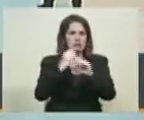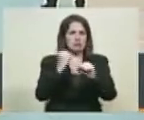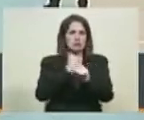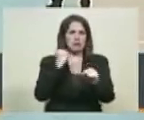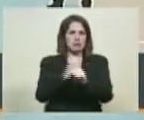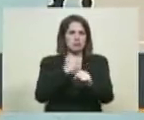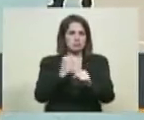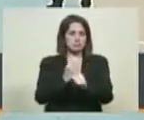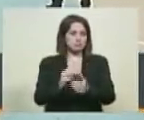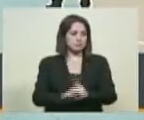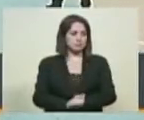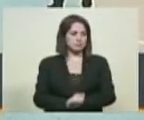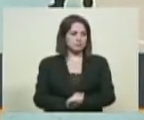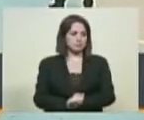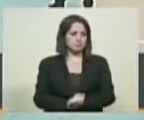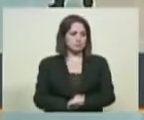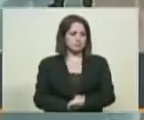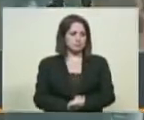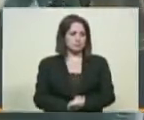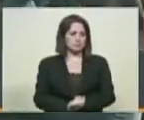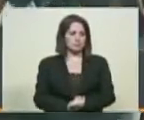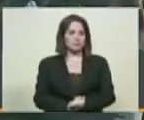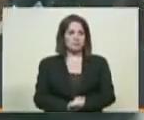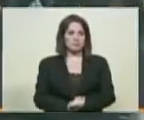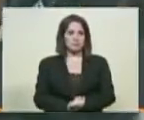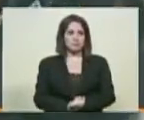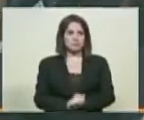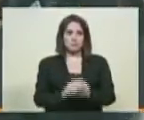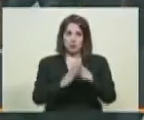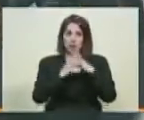público, cooperativo, privado, mixto.